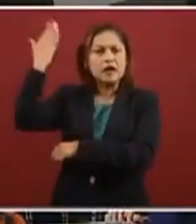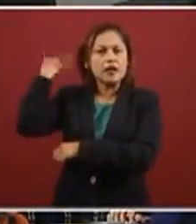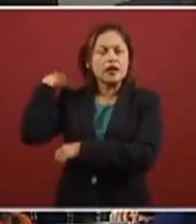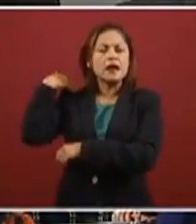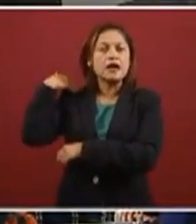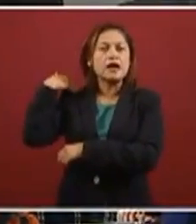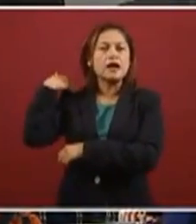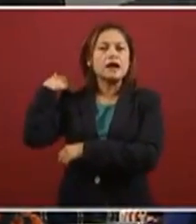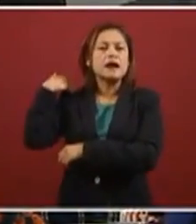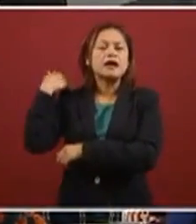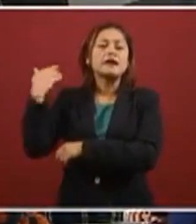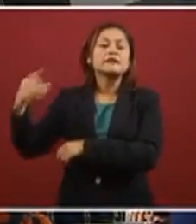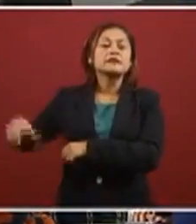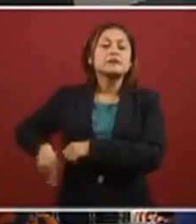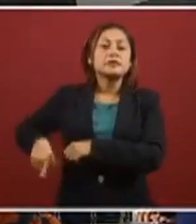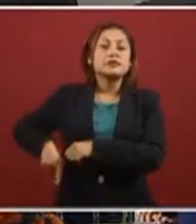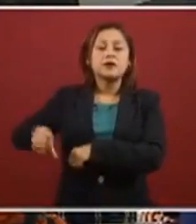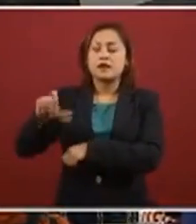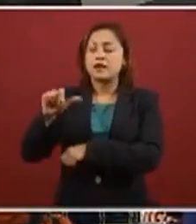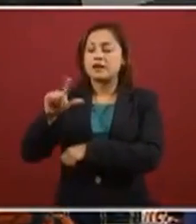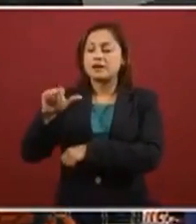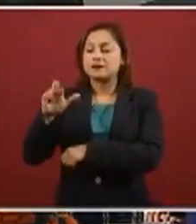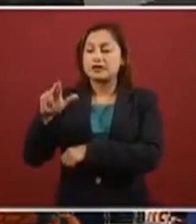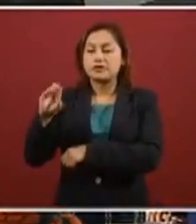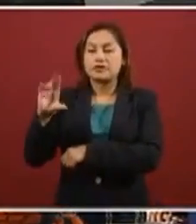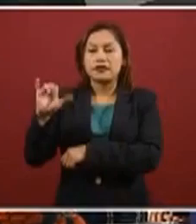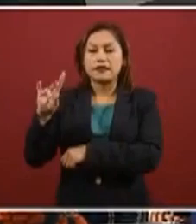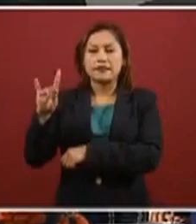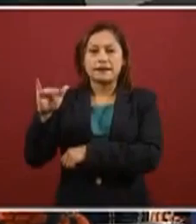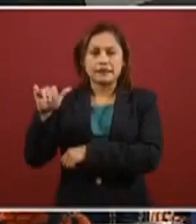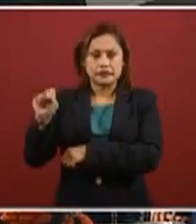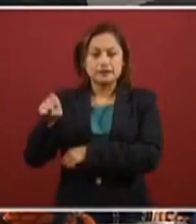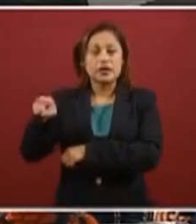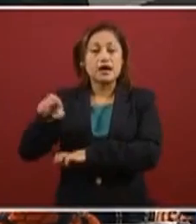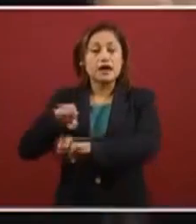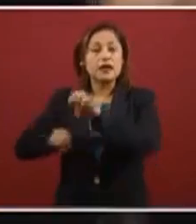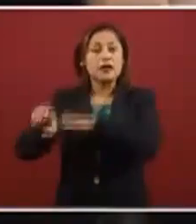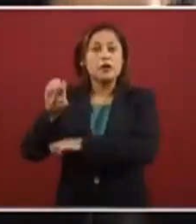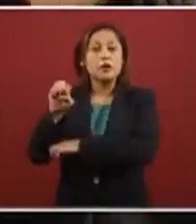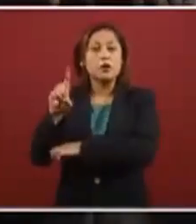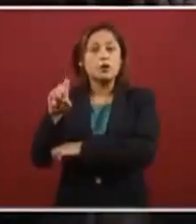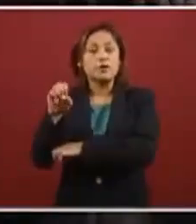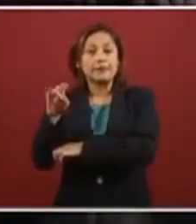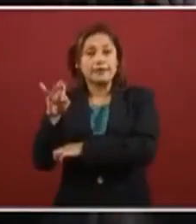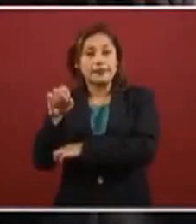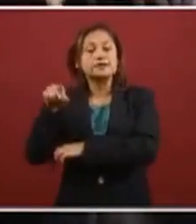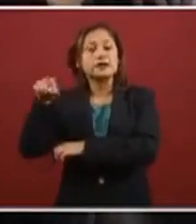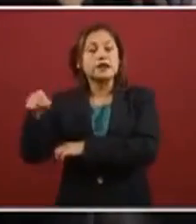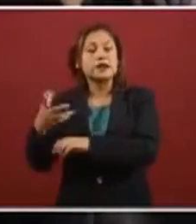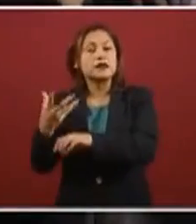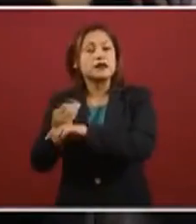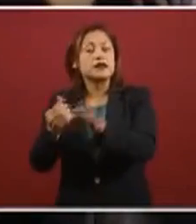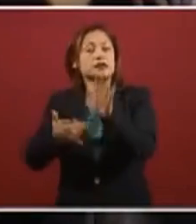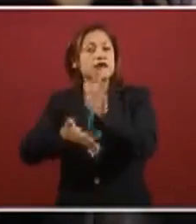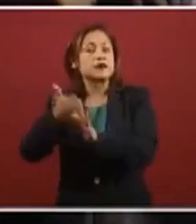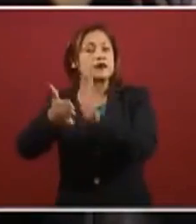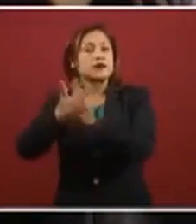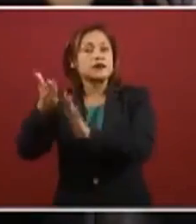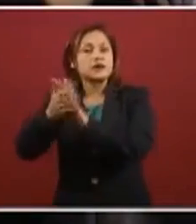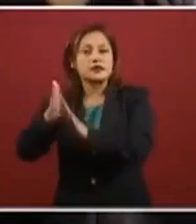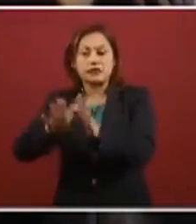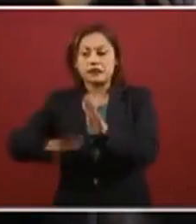Batel, la constructora Odebrecht hizo la construcción de la presa Francisco J.